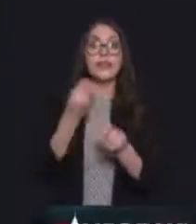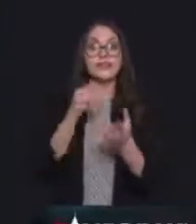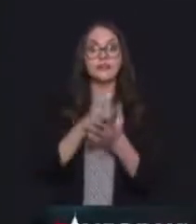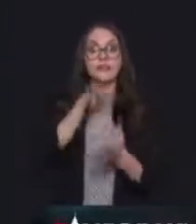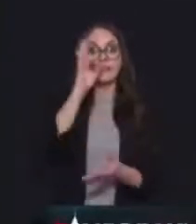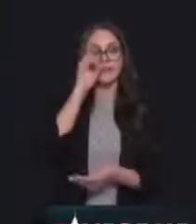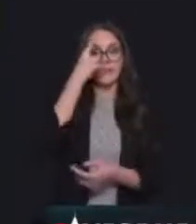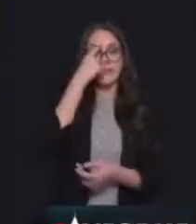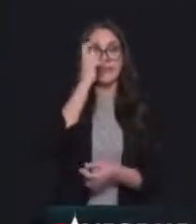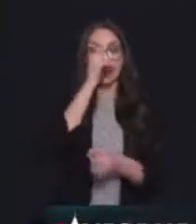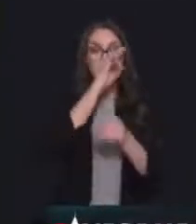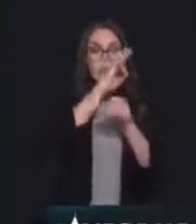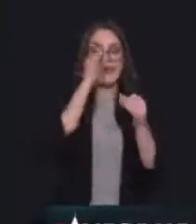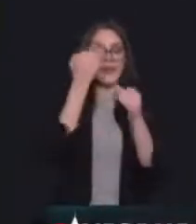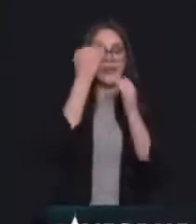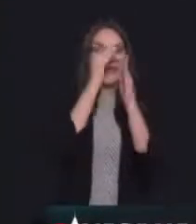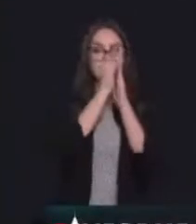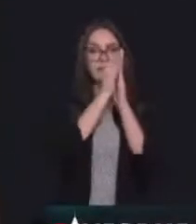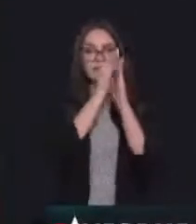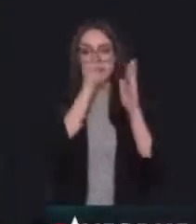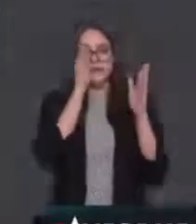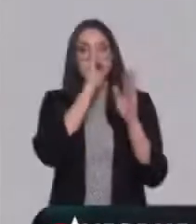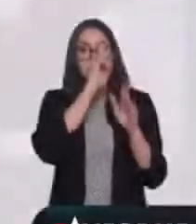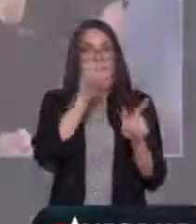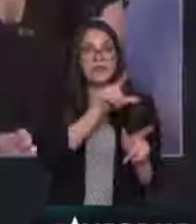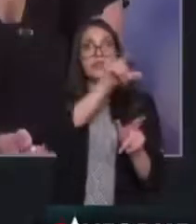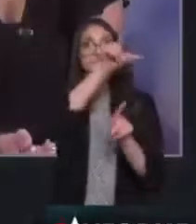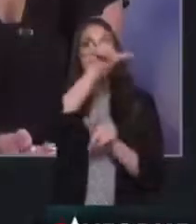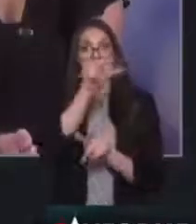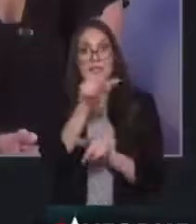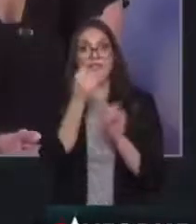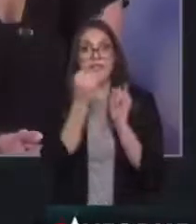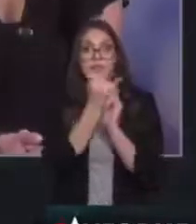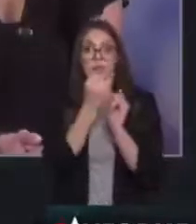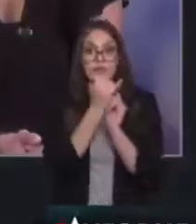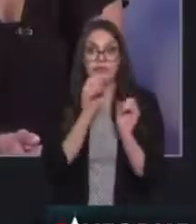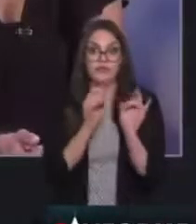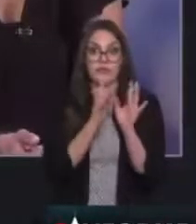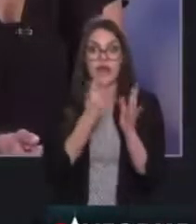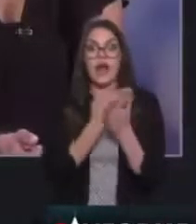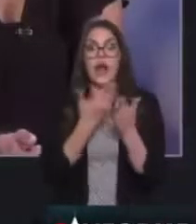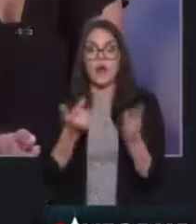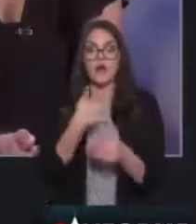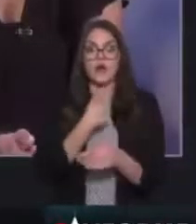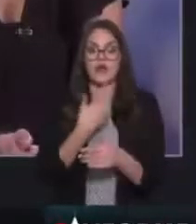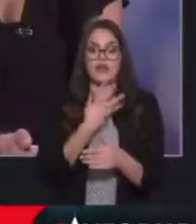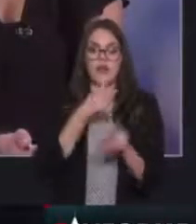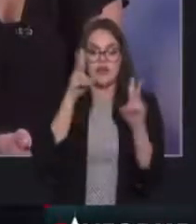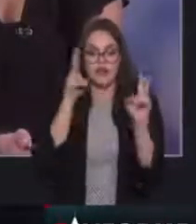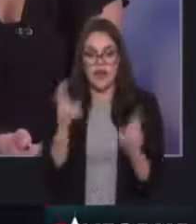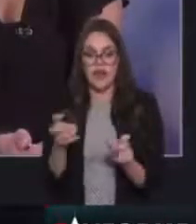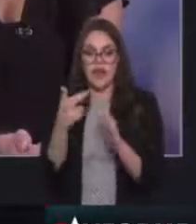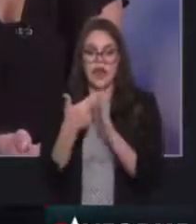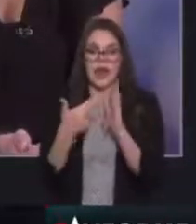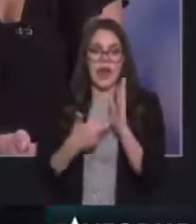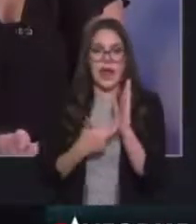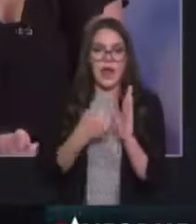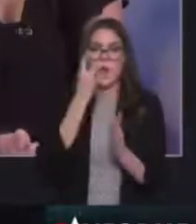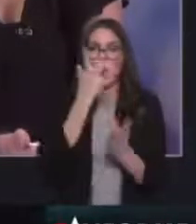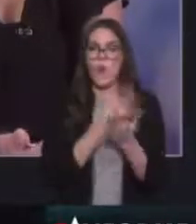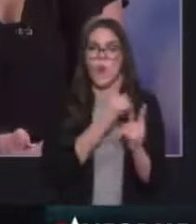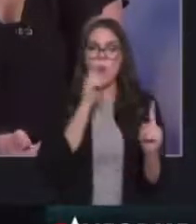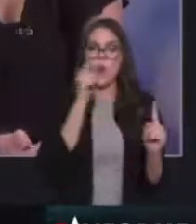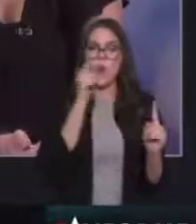para que se pueda hacer un periodo extraordinario. En este momento nosotros estamos en receso parlamentario y solo está funcionando la